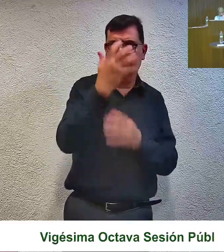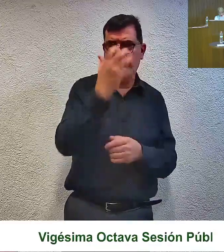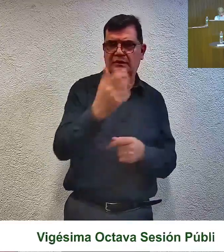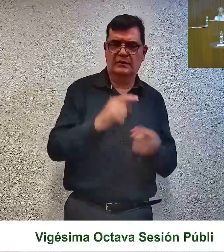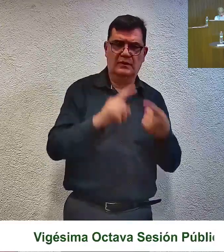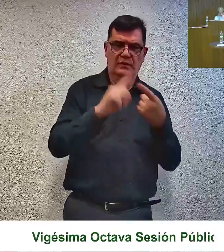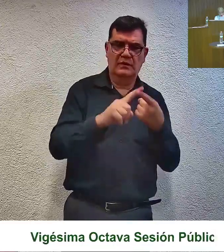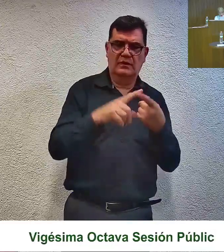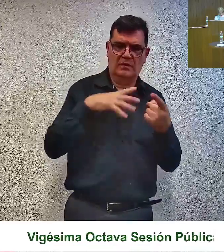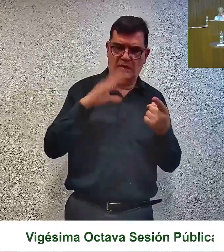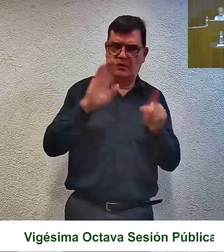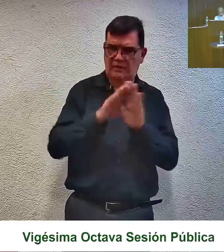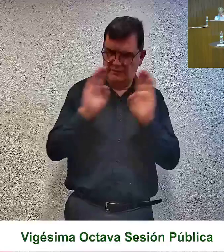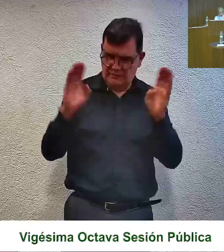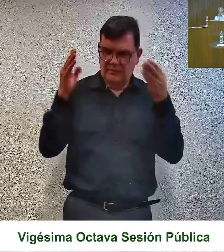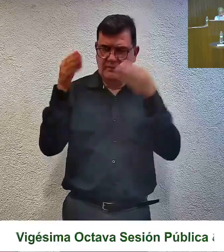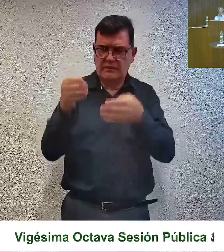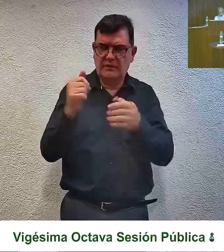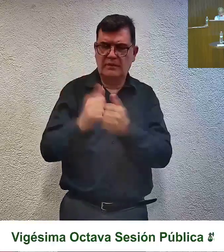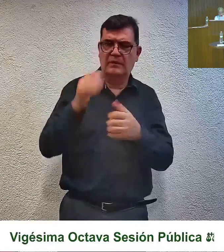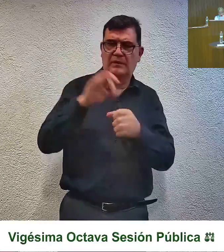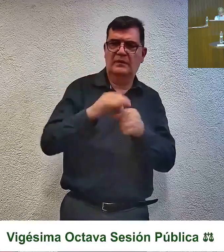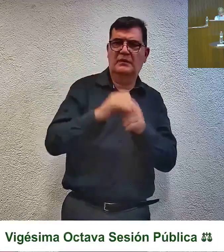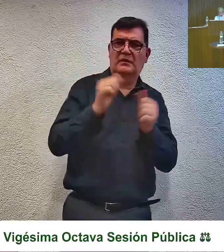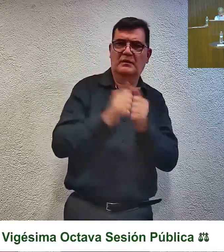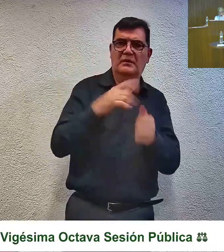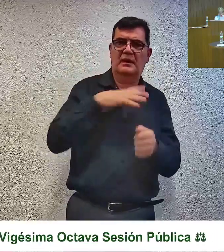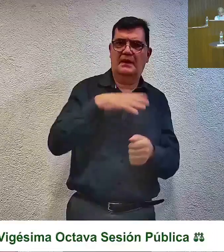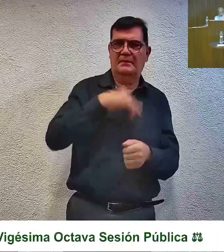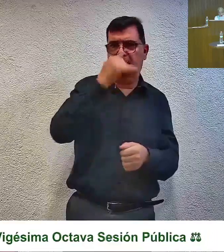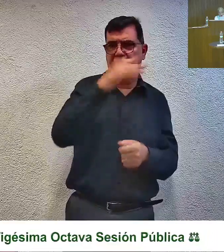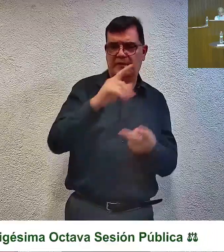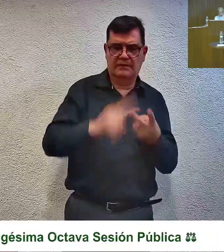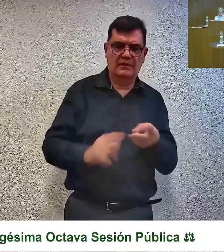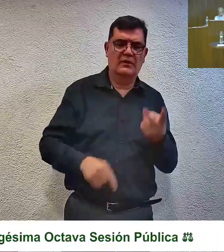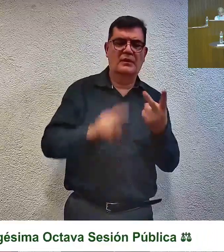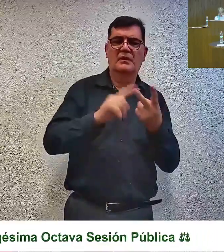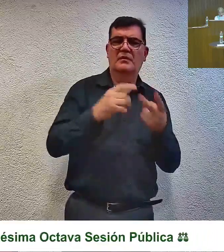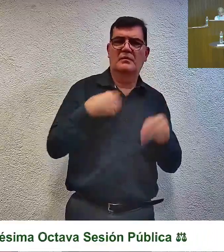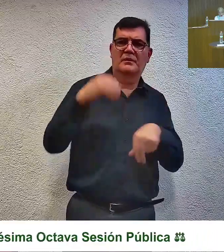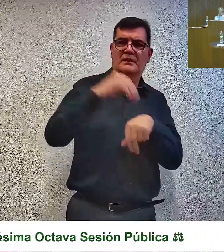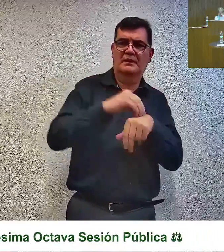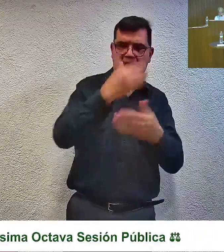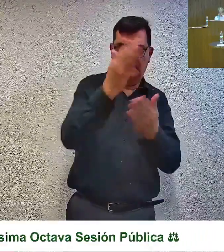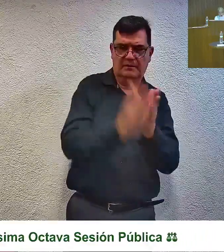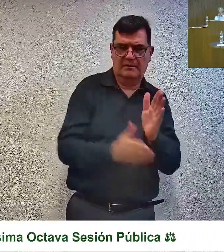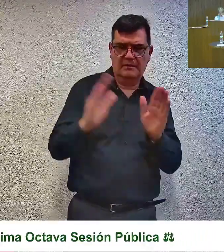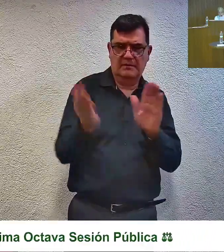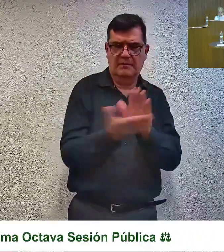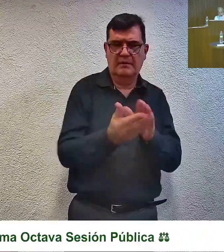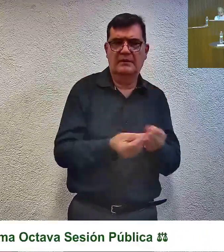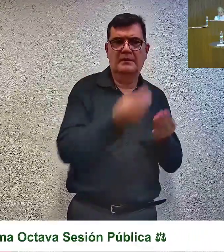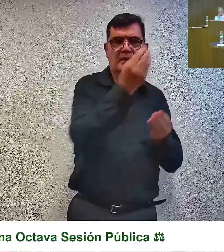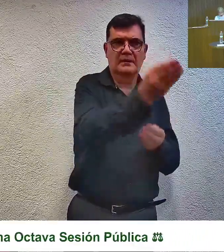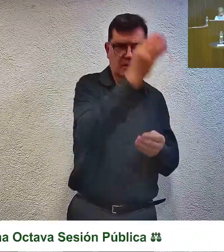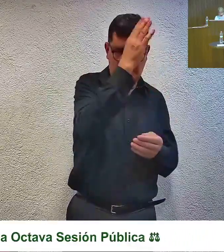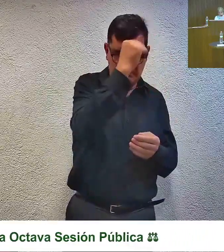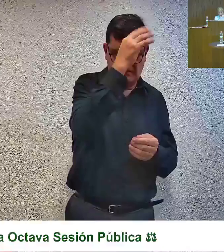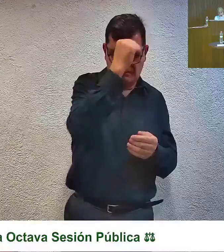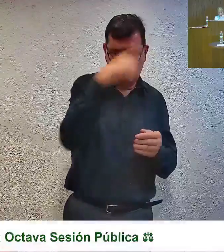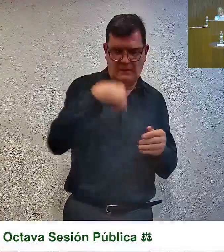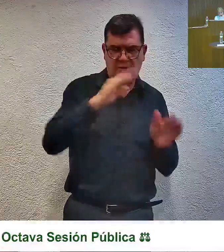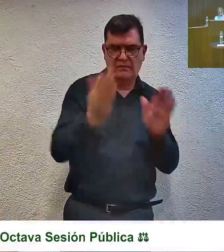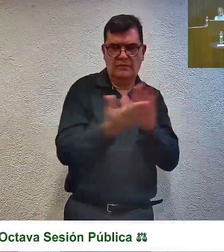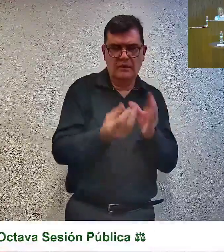1. Reencauzar el juicio electoral ciudadano a recurso de apelación. 2. Remitir el expediente a la Secretaría General de Acuerdos para integrar